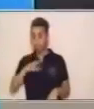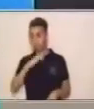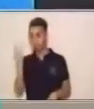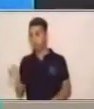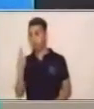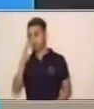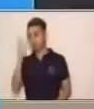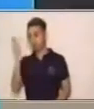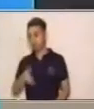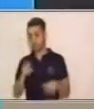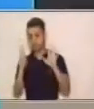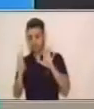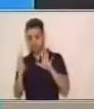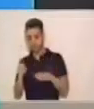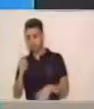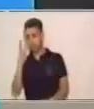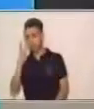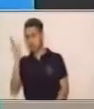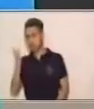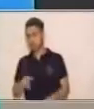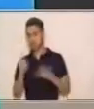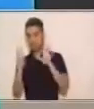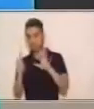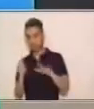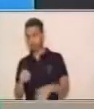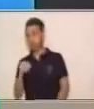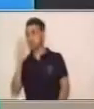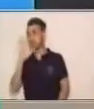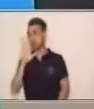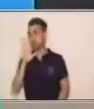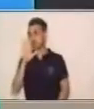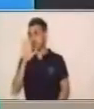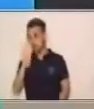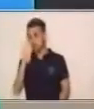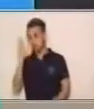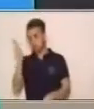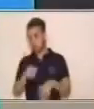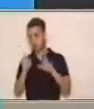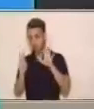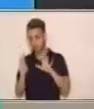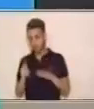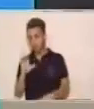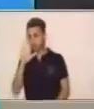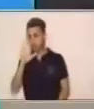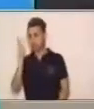séptimos, cuatro séptimos, cinco séptimos y por último sería